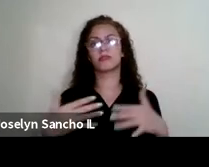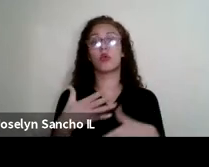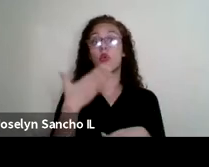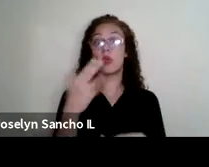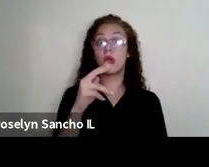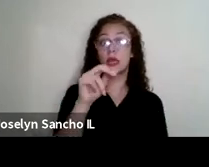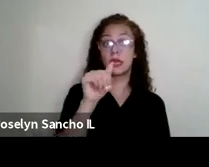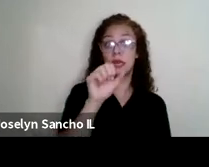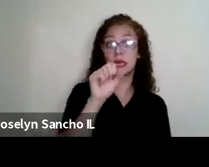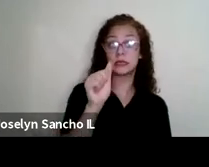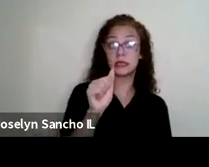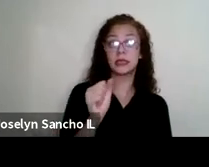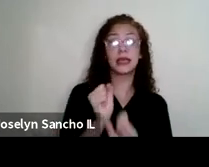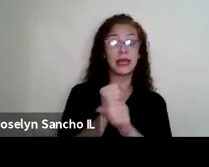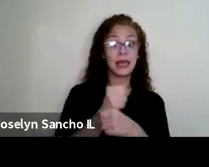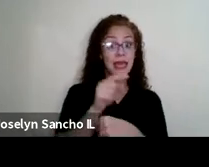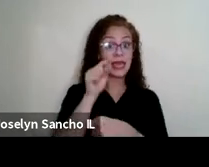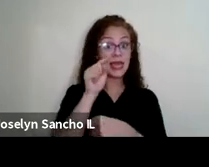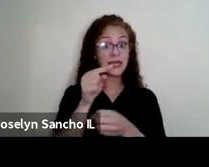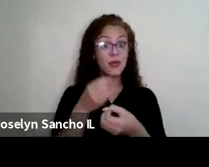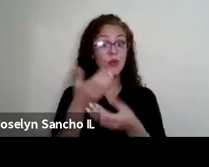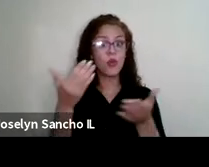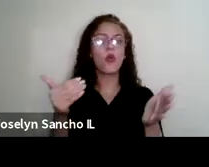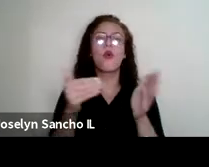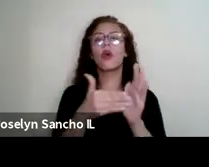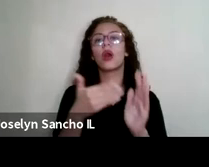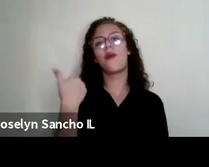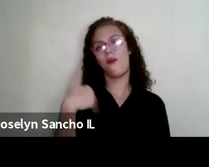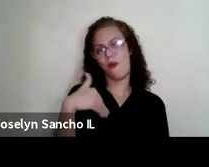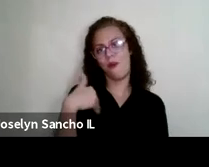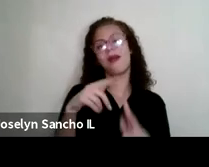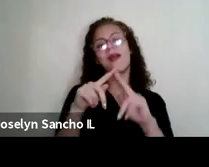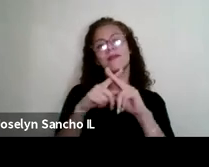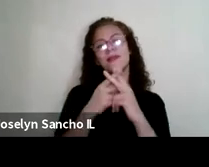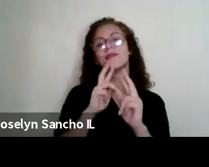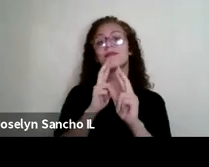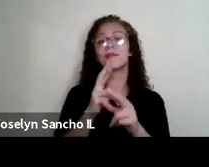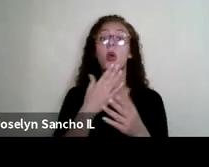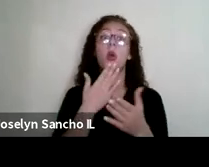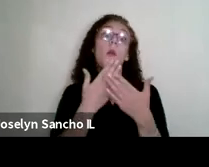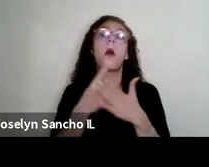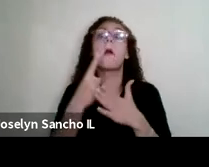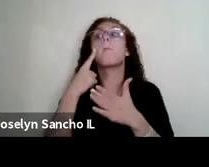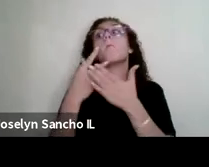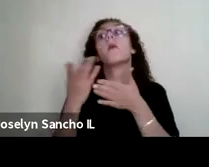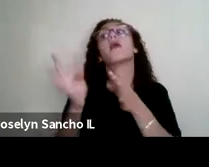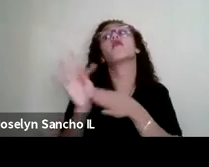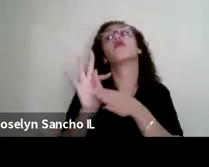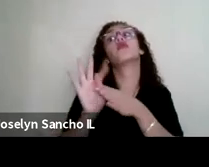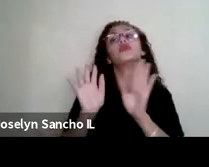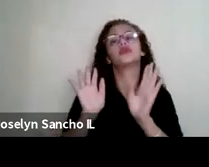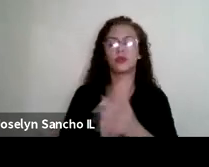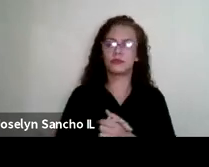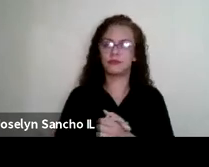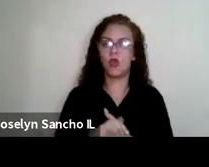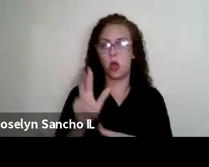NASA hizo esta publicación, nuevamente los varones empezaron a contestar, bueno, probemos a ver si esto les va a funcionar o no